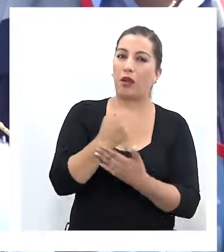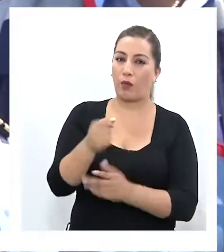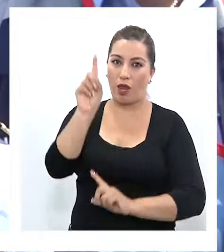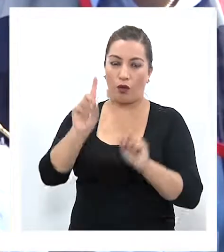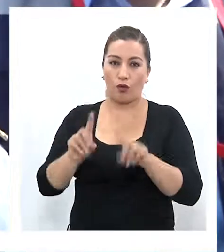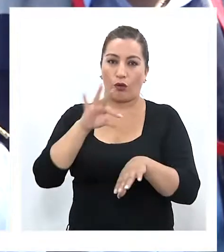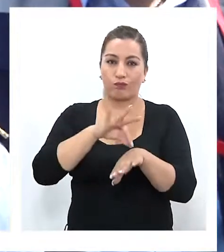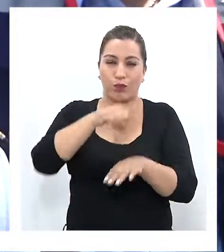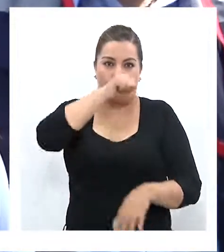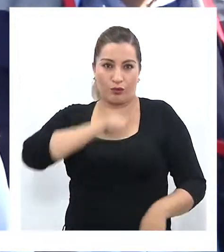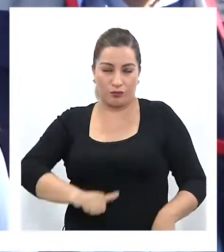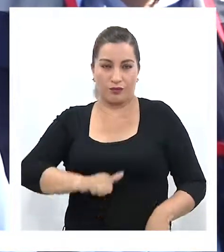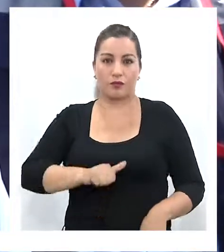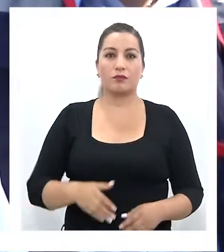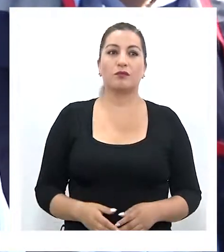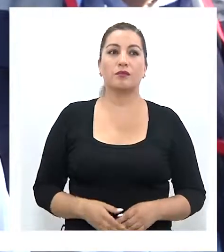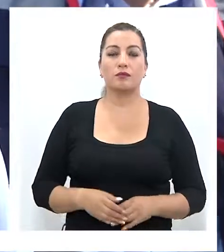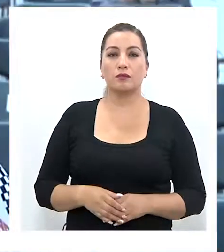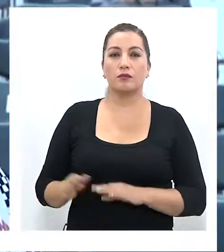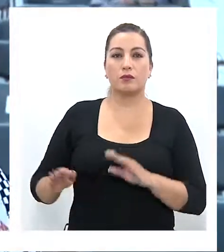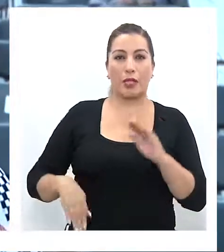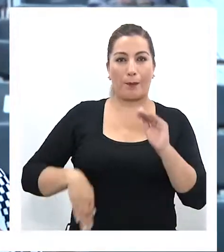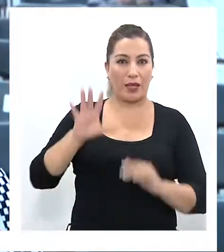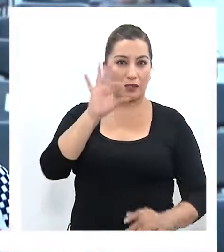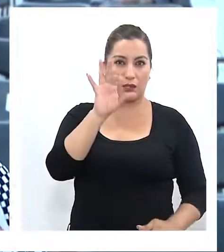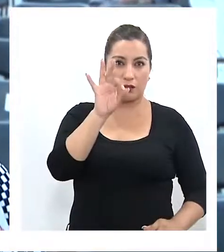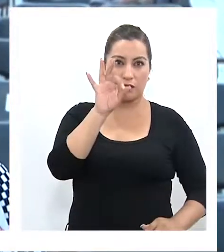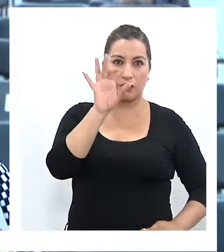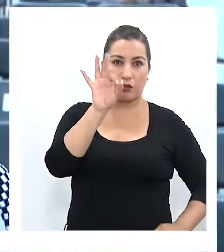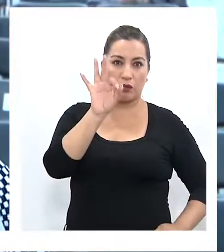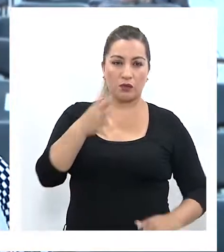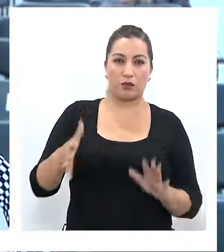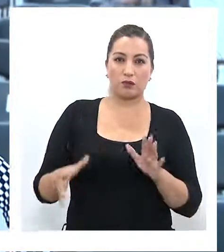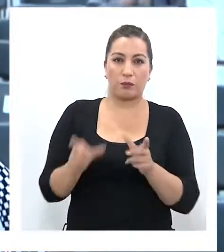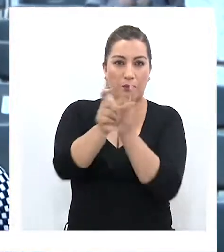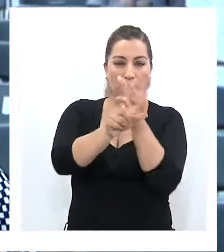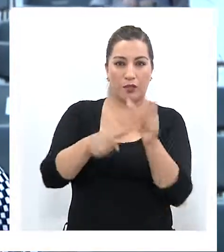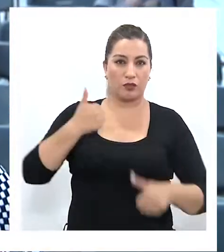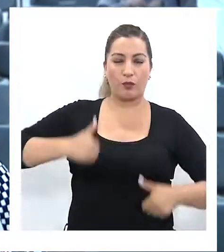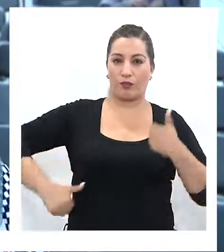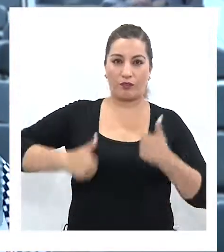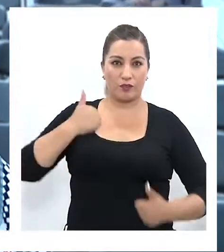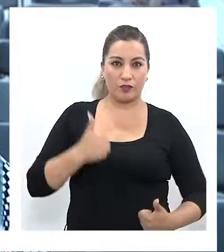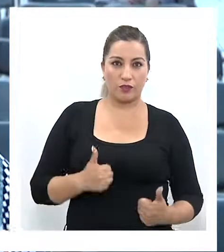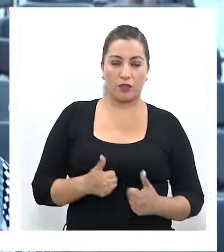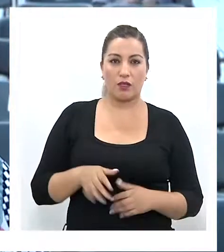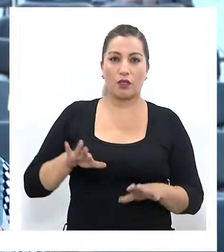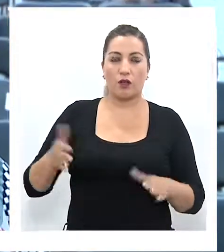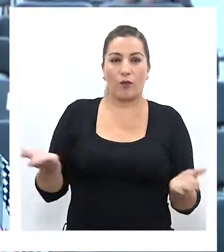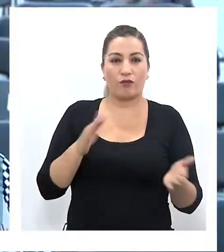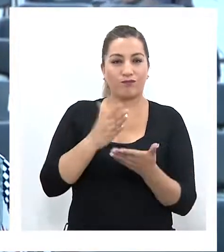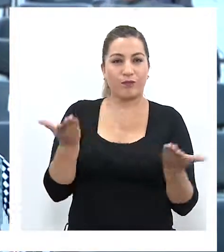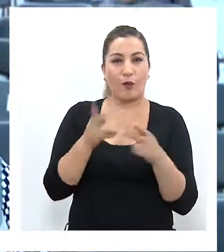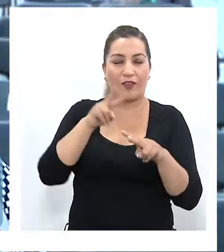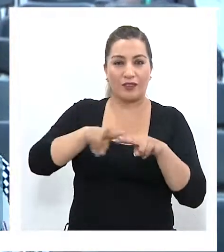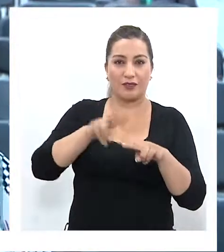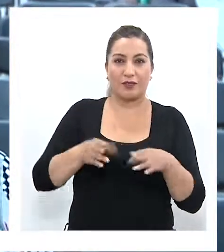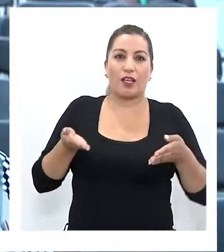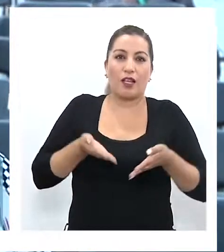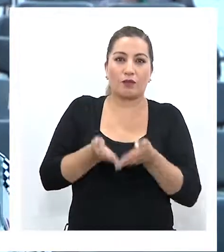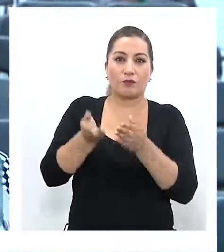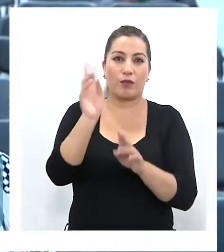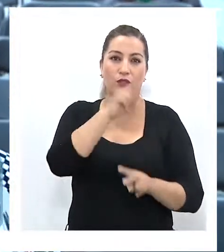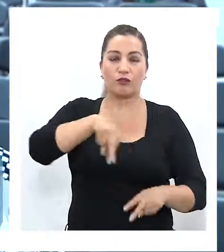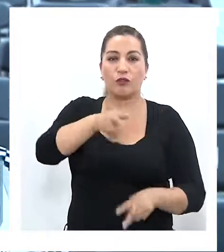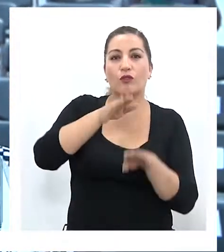algún tipo de intervenciones médicas a bordo. Van a ser más de 50 o aproximadamente 50 profesionales por medio del buque donde vamos